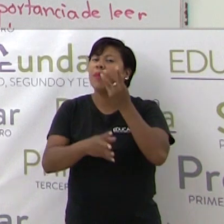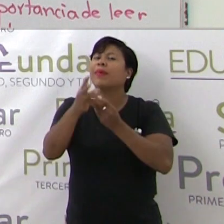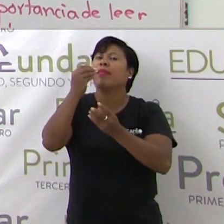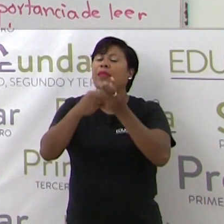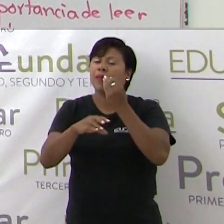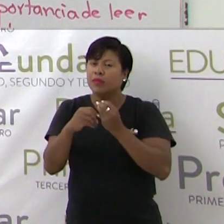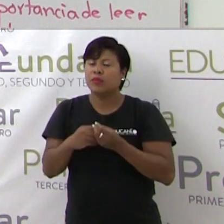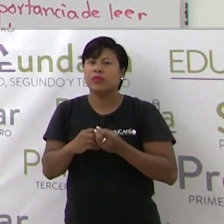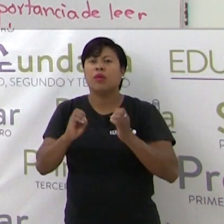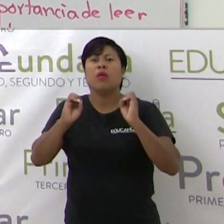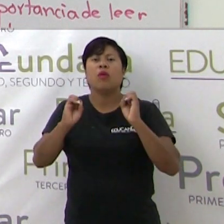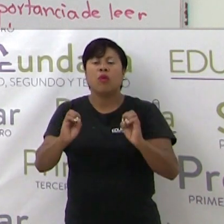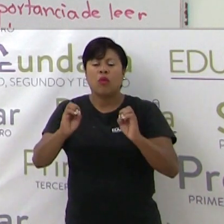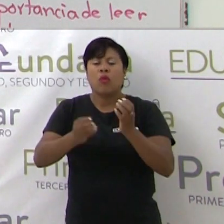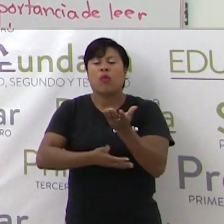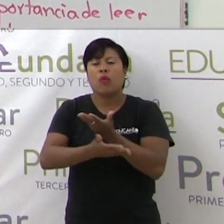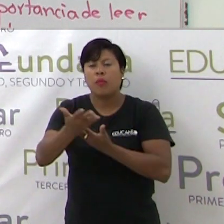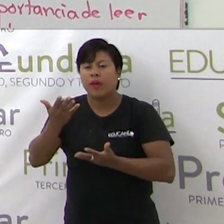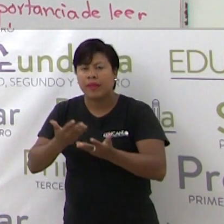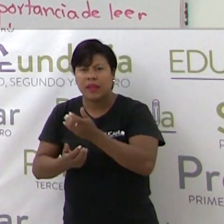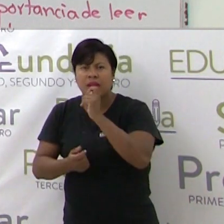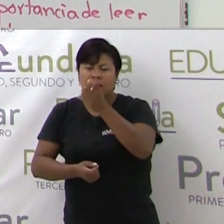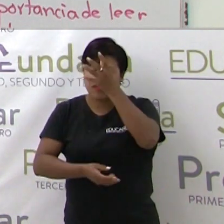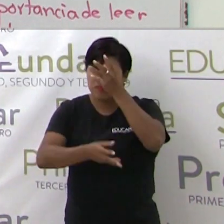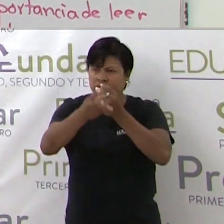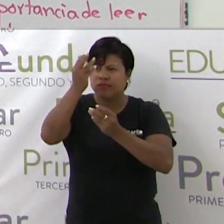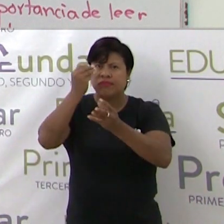aprendimos o compartir